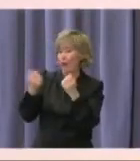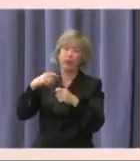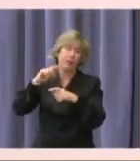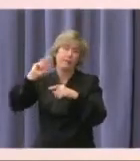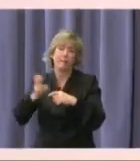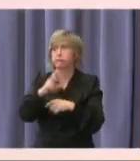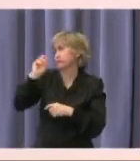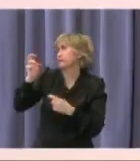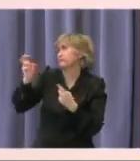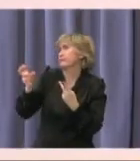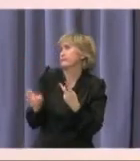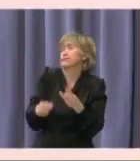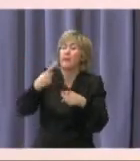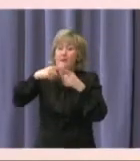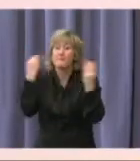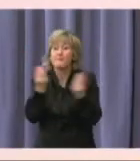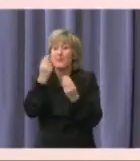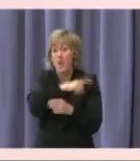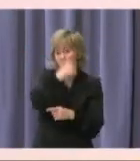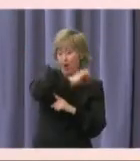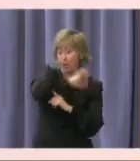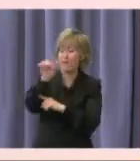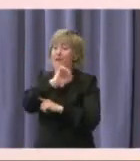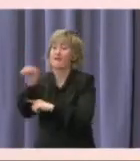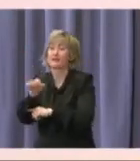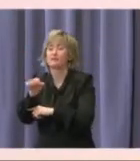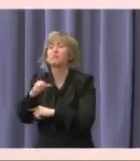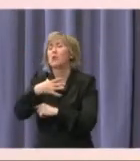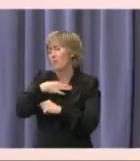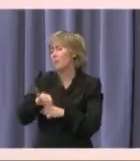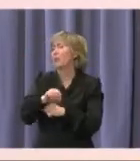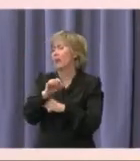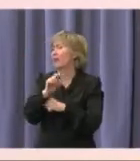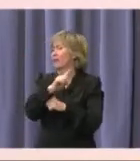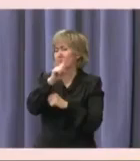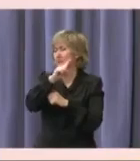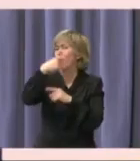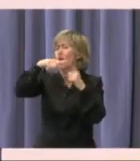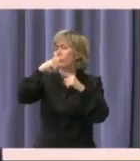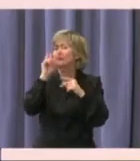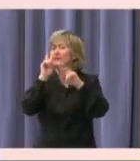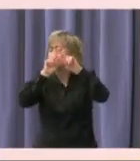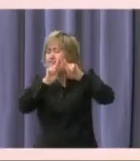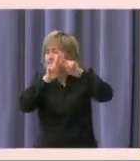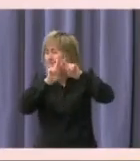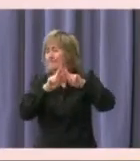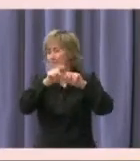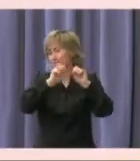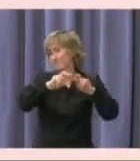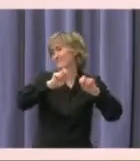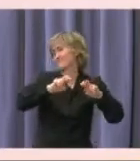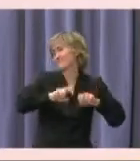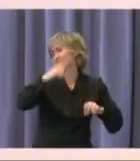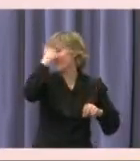etcétera. Podríamos desmontar miles de cosas en clase. Luego está el tema de los genitales, que se trabaja muy bien en clase, pues siempre